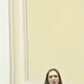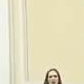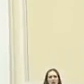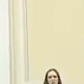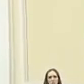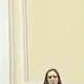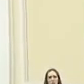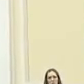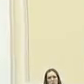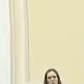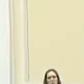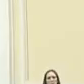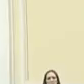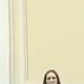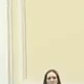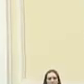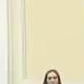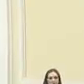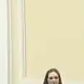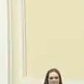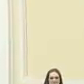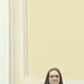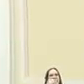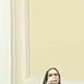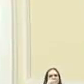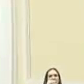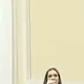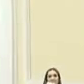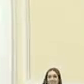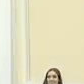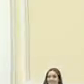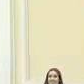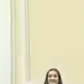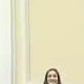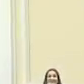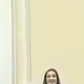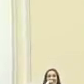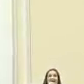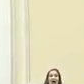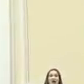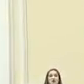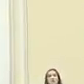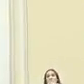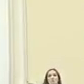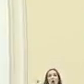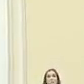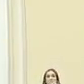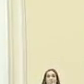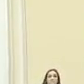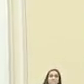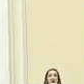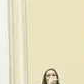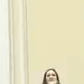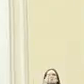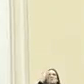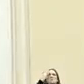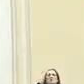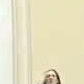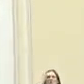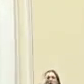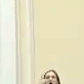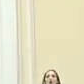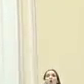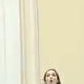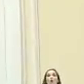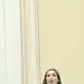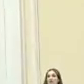aumento nominal más alto de este siglo, aparte de ser, por supuesto, el aumento real más grande de este siglo también. ¿Y por qué se hace esto? La economía